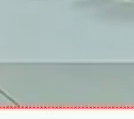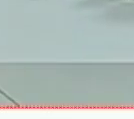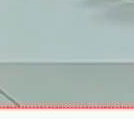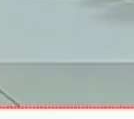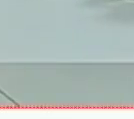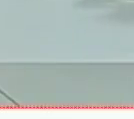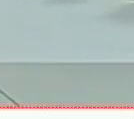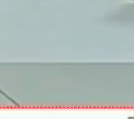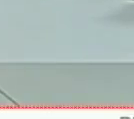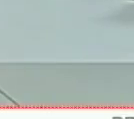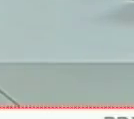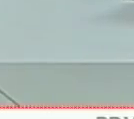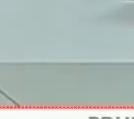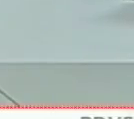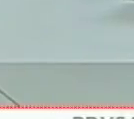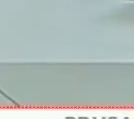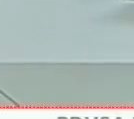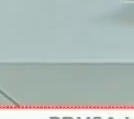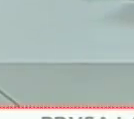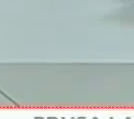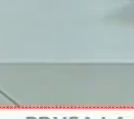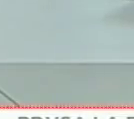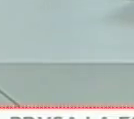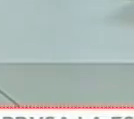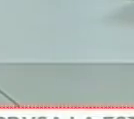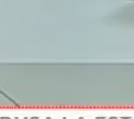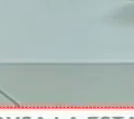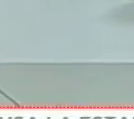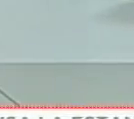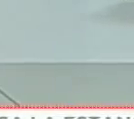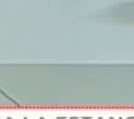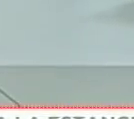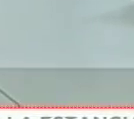compañeros, compañeras, camaradas